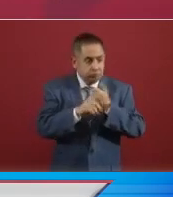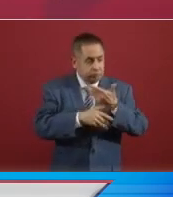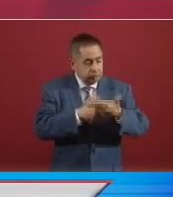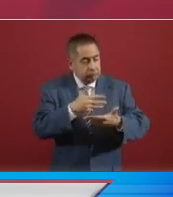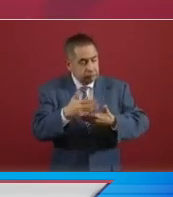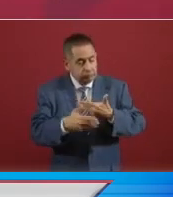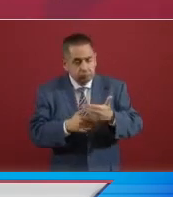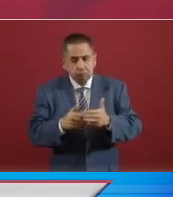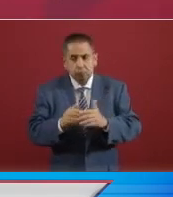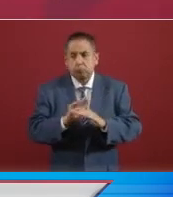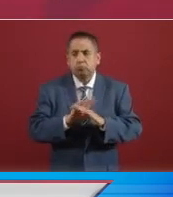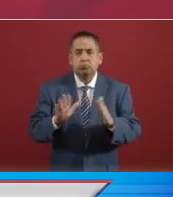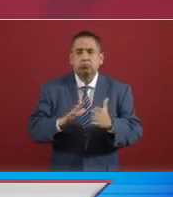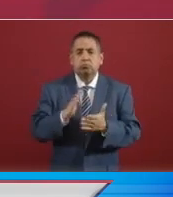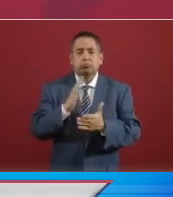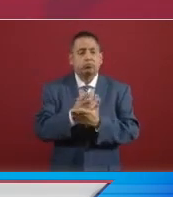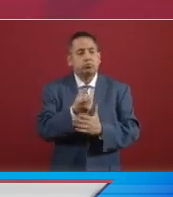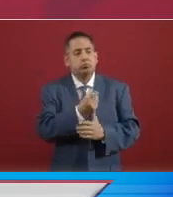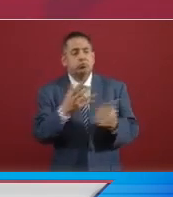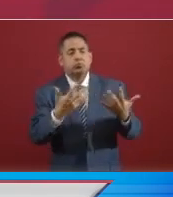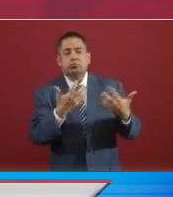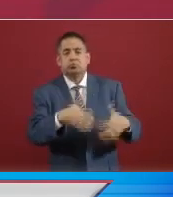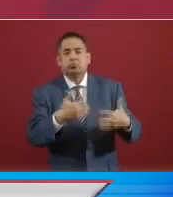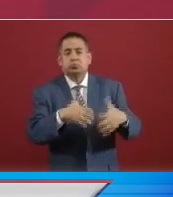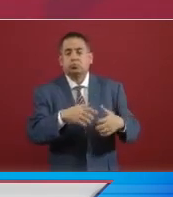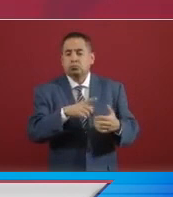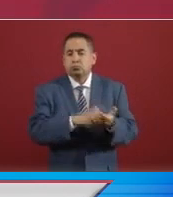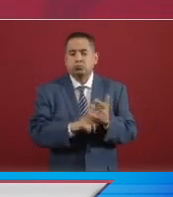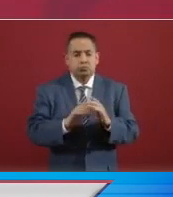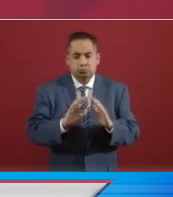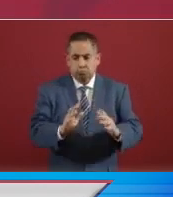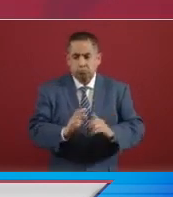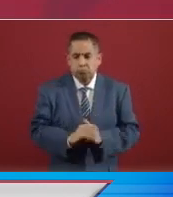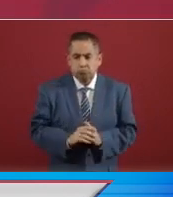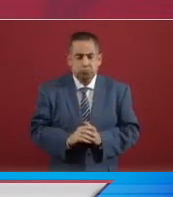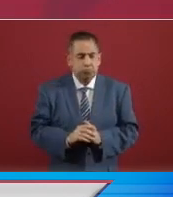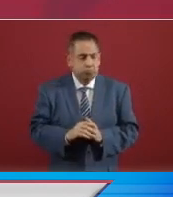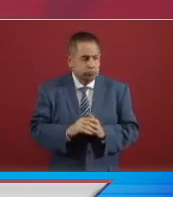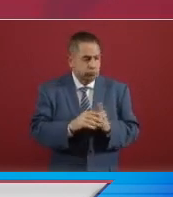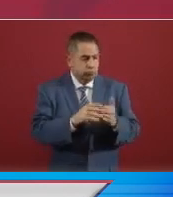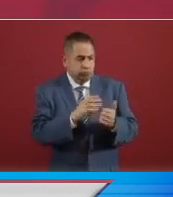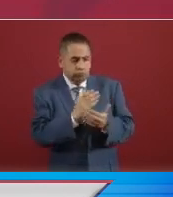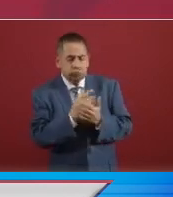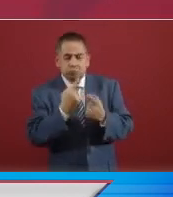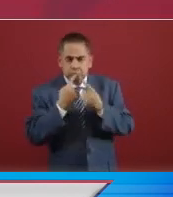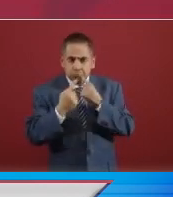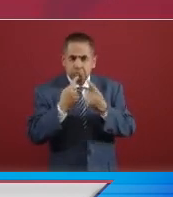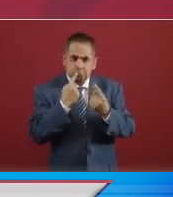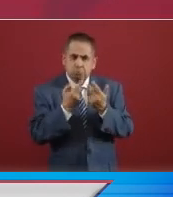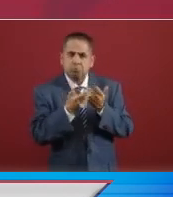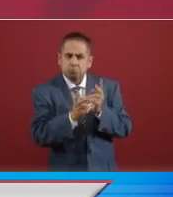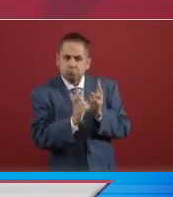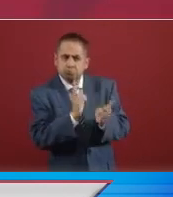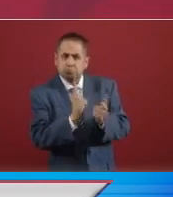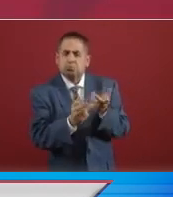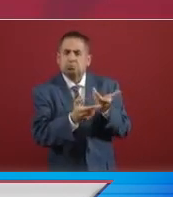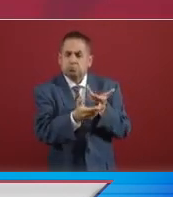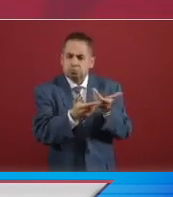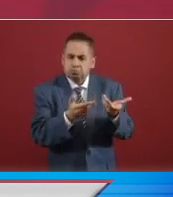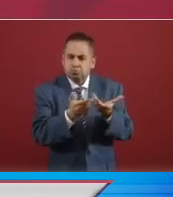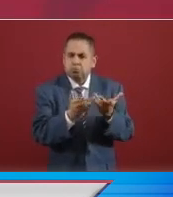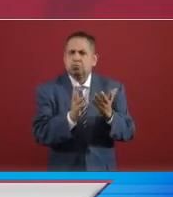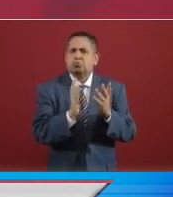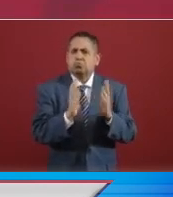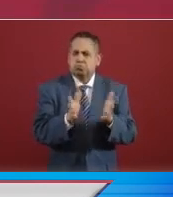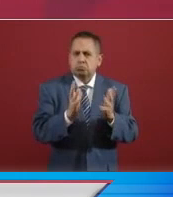por el aumento del salario mínimo en la frontera norte y en todo México. Este aumento era necesario por la pérdida de poder adquisitivo. Realiza un